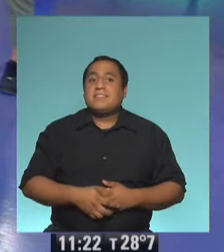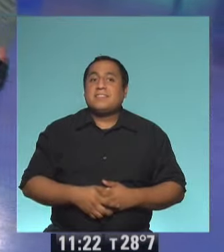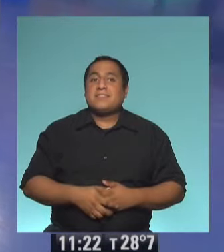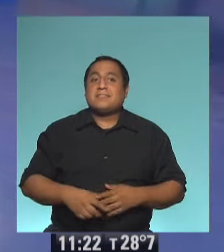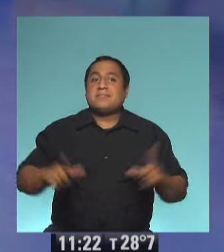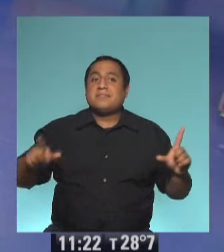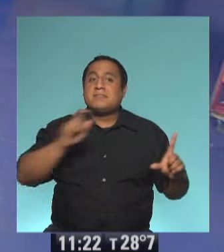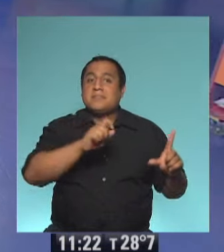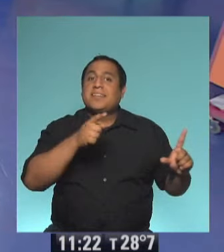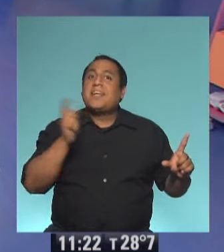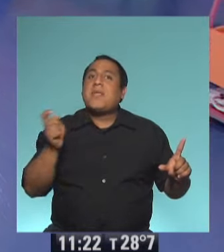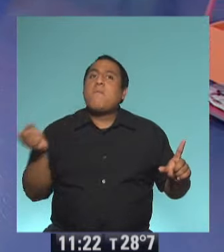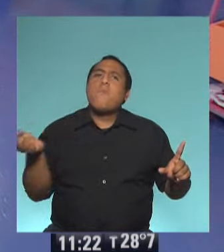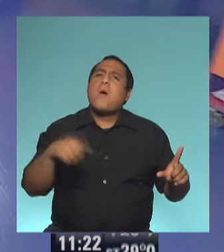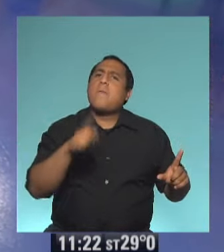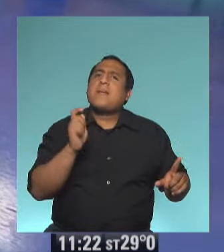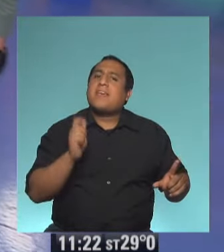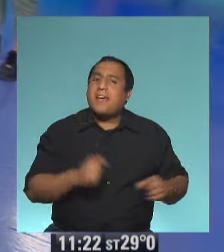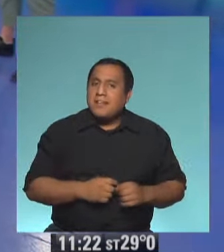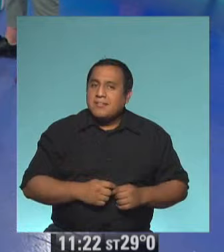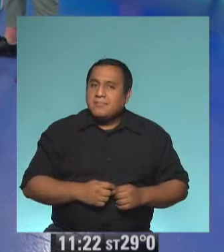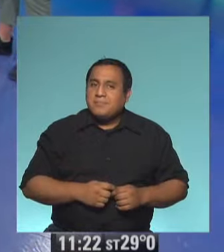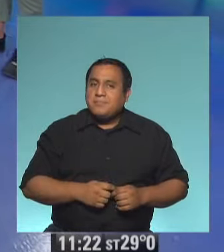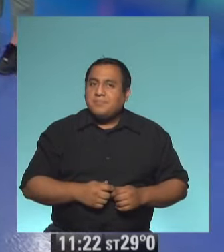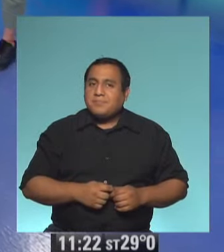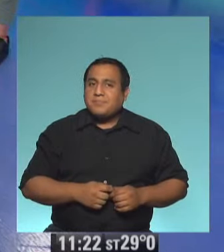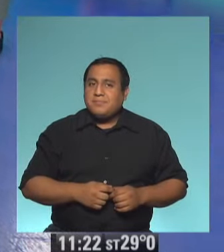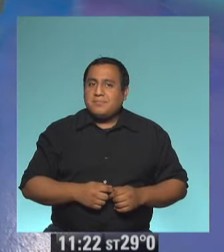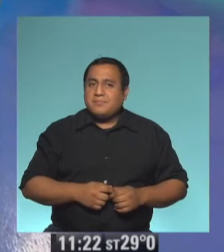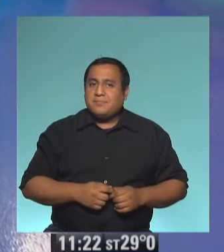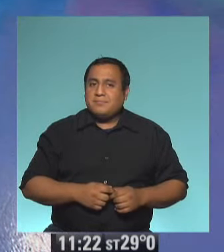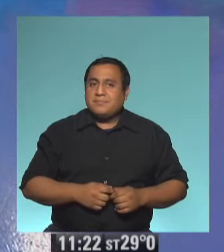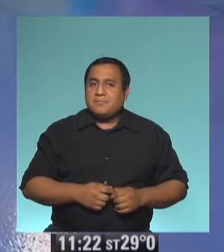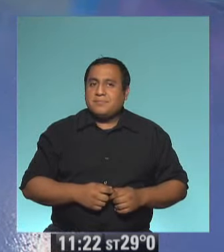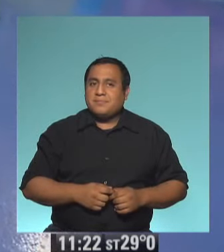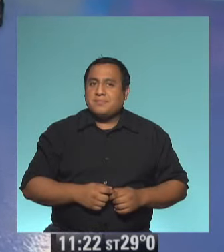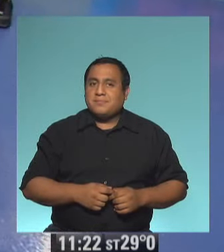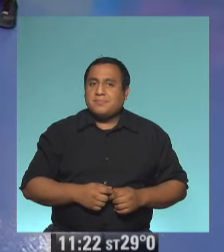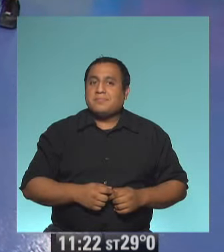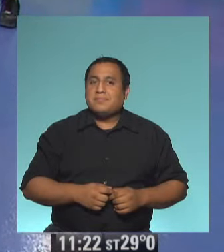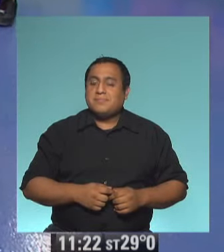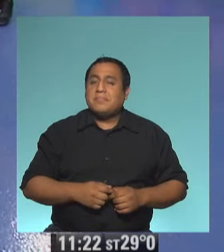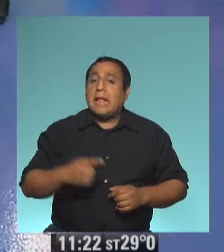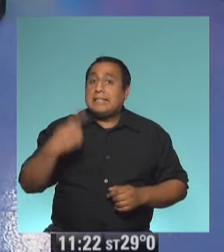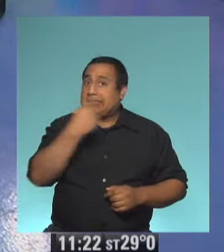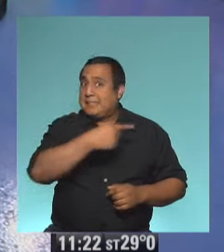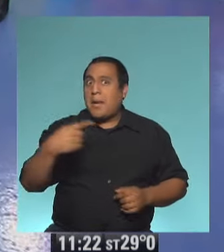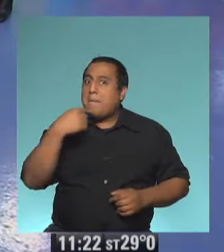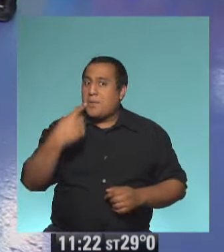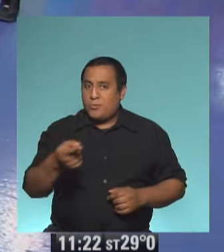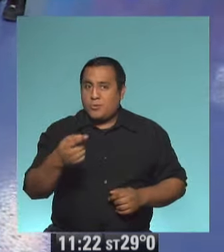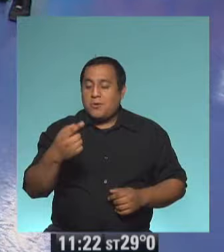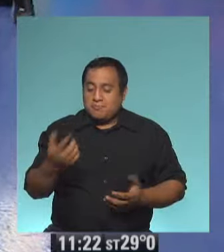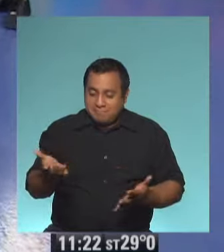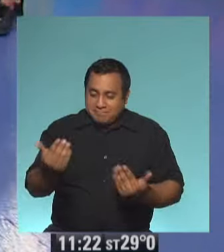¡Ah! ¿Quién volvió? Nuestro porque amigo. Exacto, porque la pregunta de la semana, venga amigo de